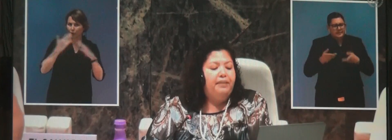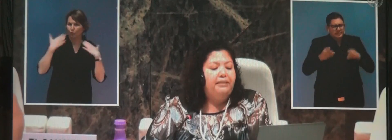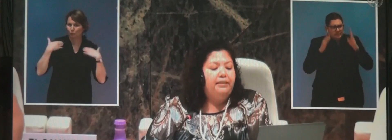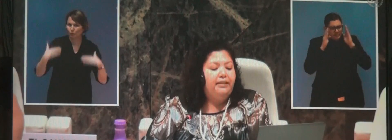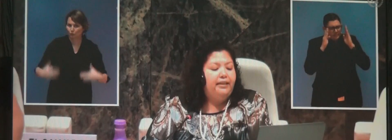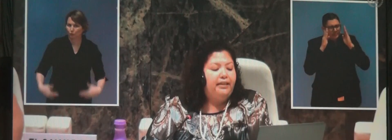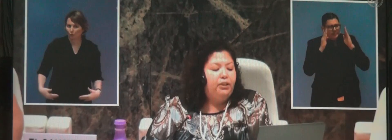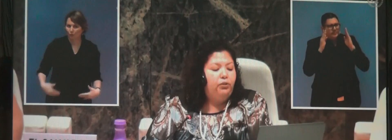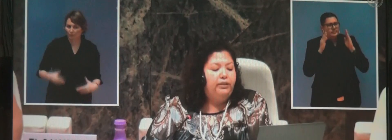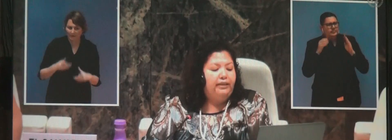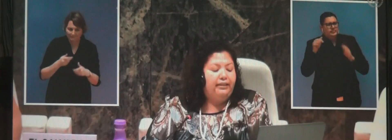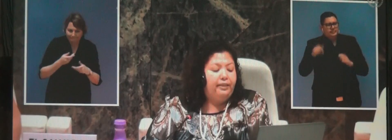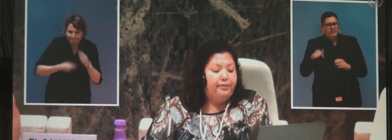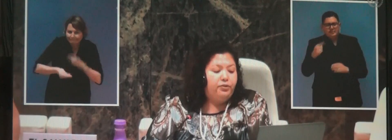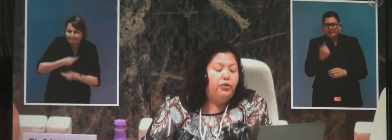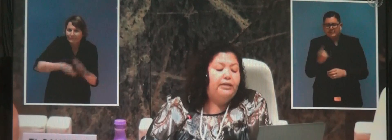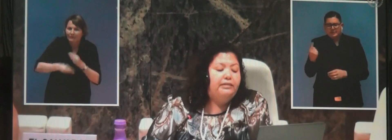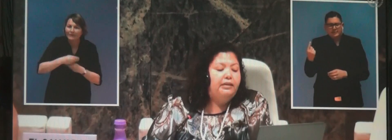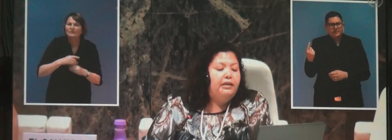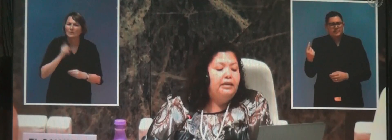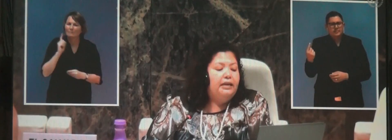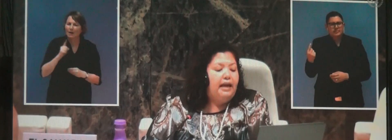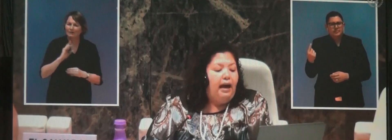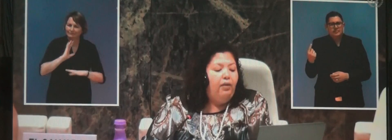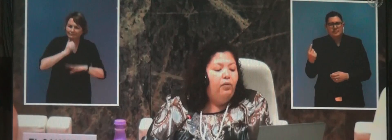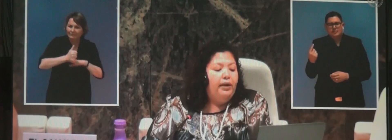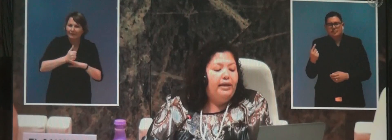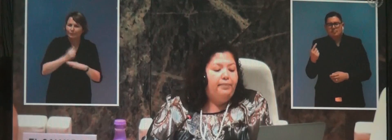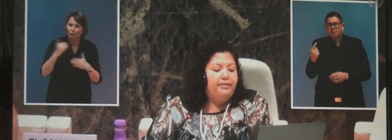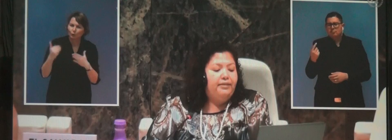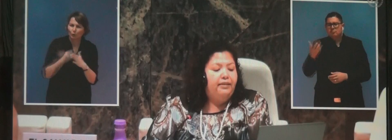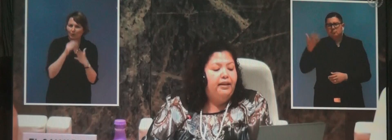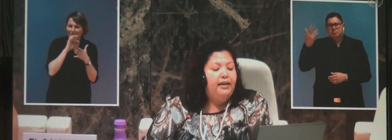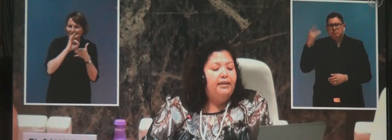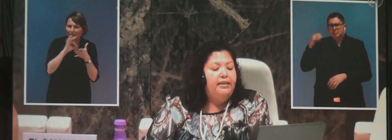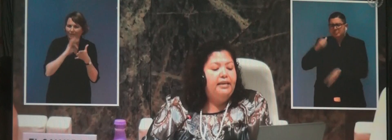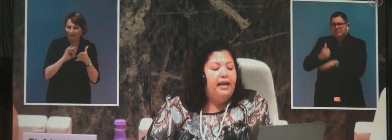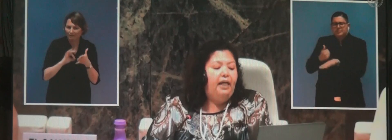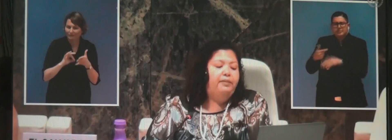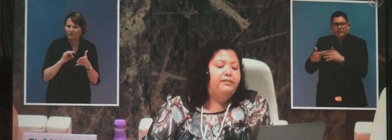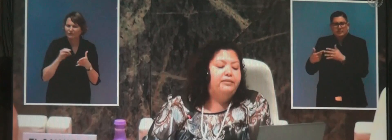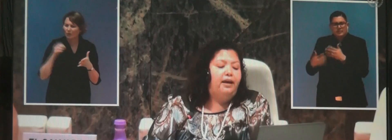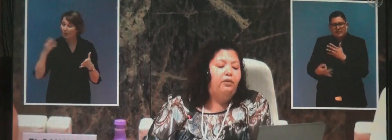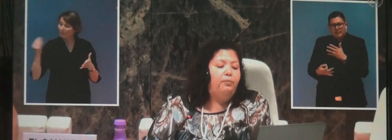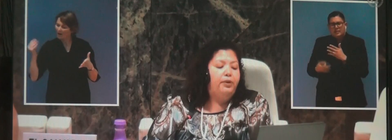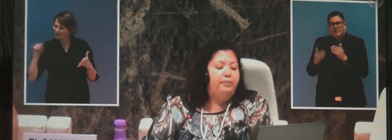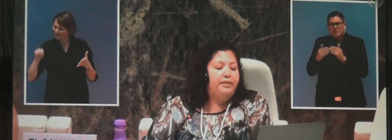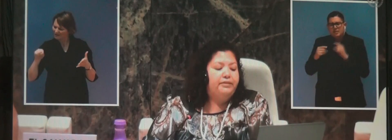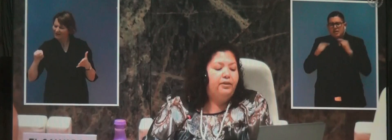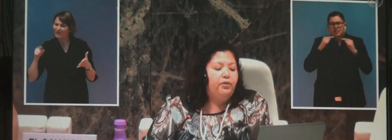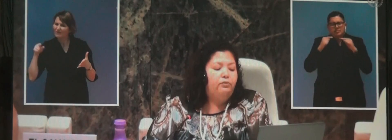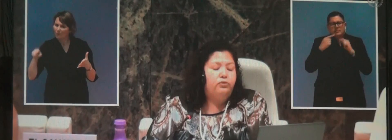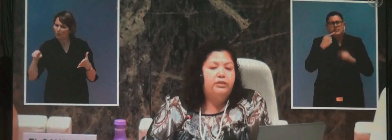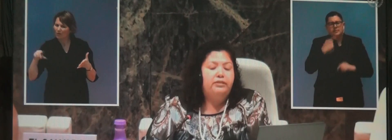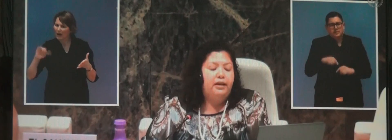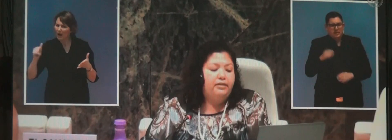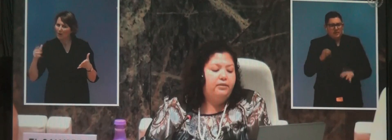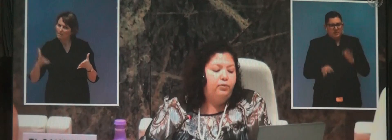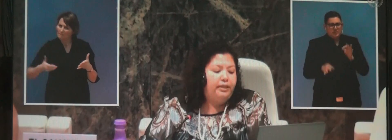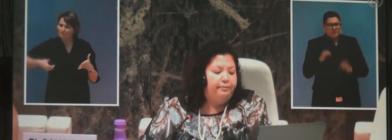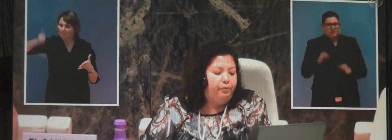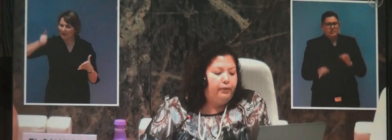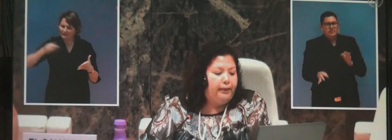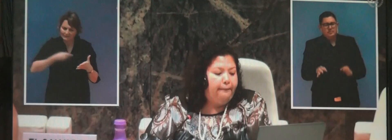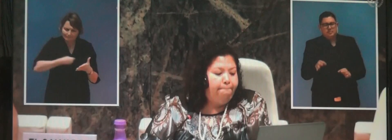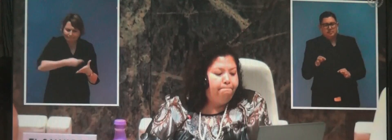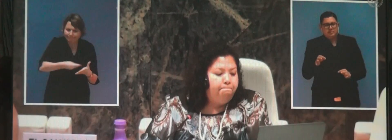las Víctimas del Delito de Trata de Personas, creado en la presente ley y administrado por el Ministerio de Justicia y